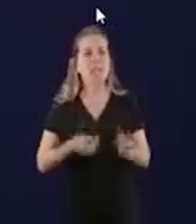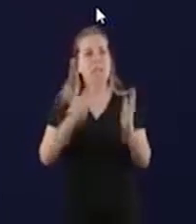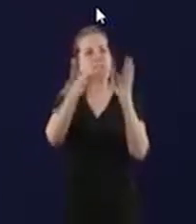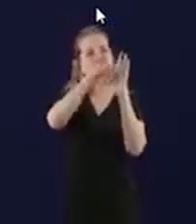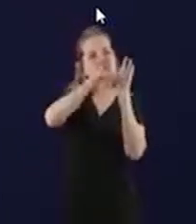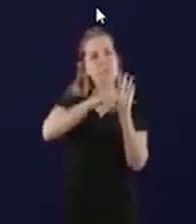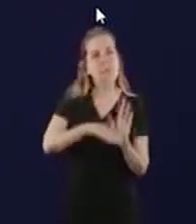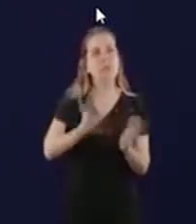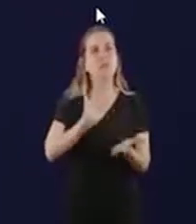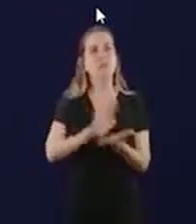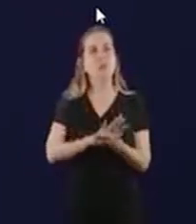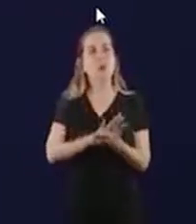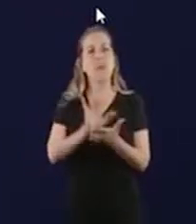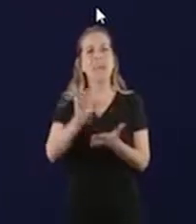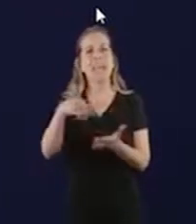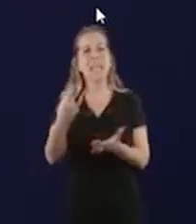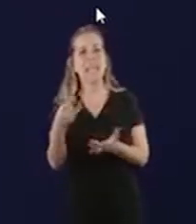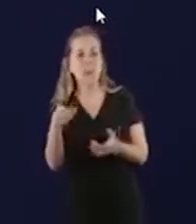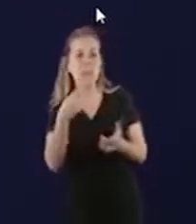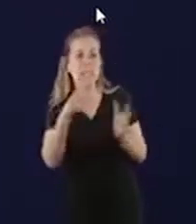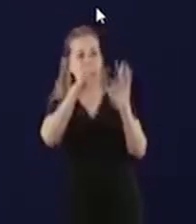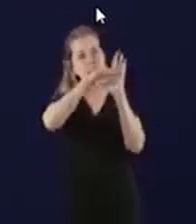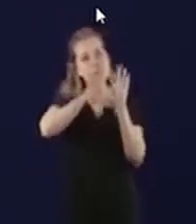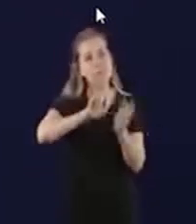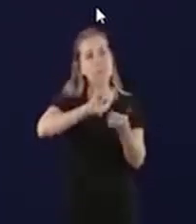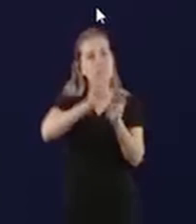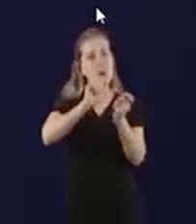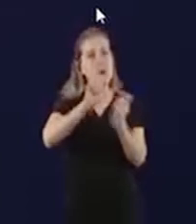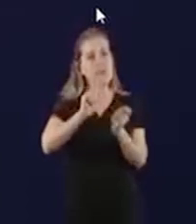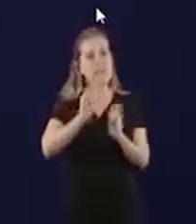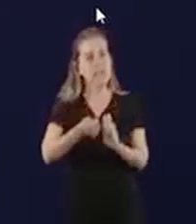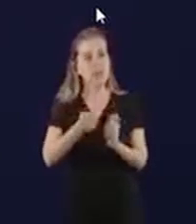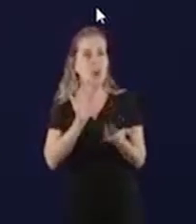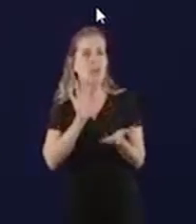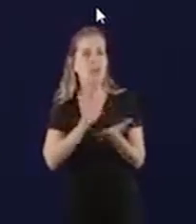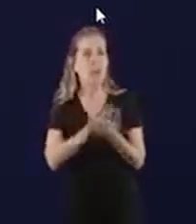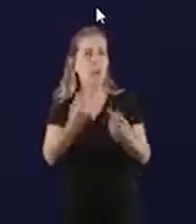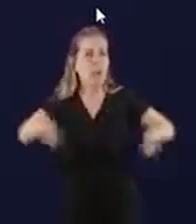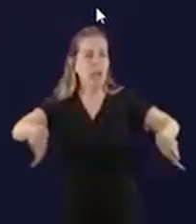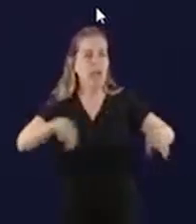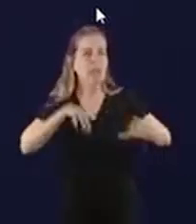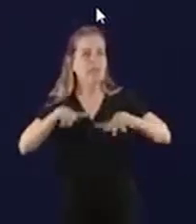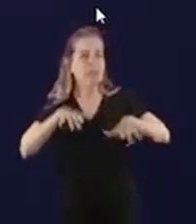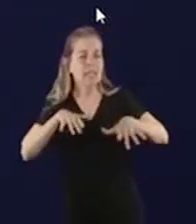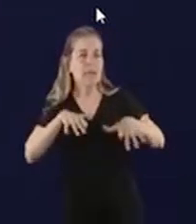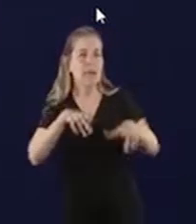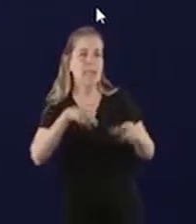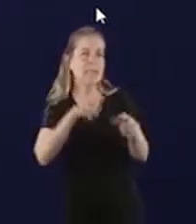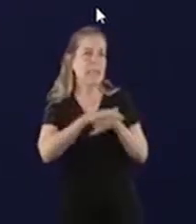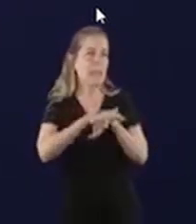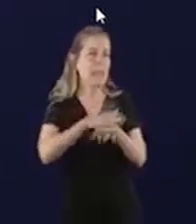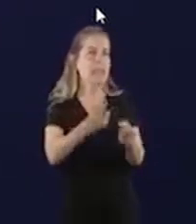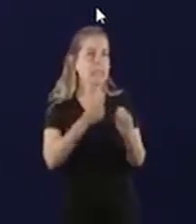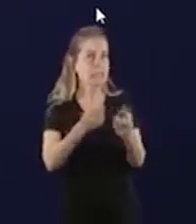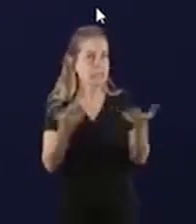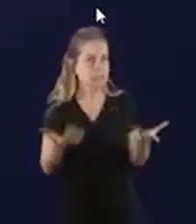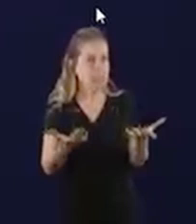la o el Dn promovía cambios con lo que se consideran las actividades esenciales por ejemplo bueno la